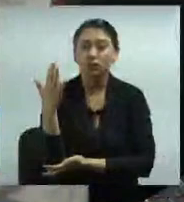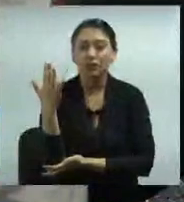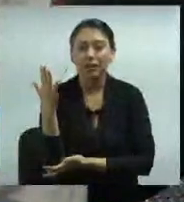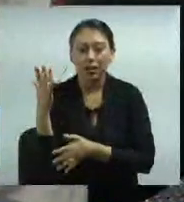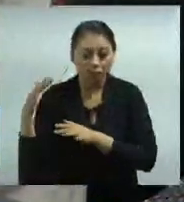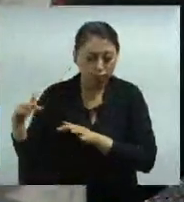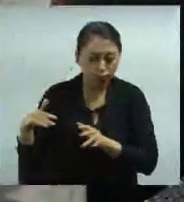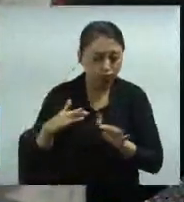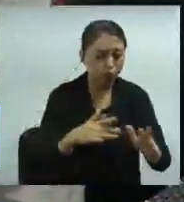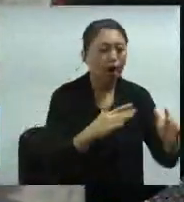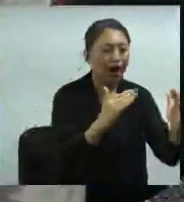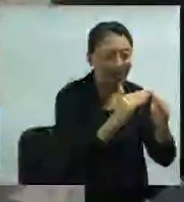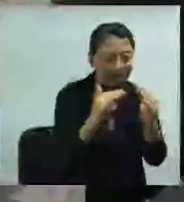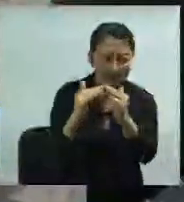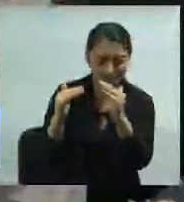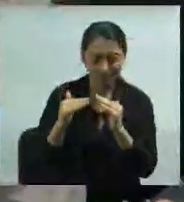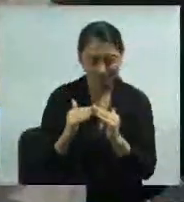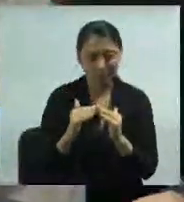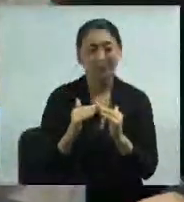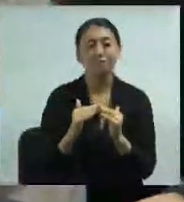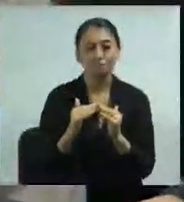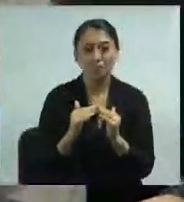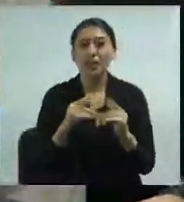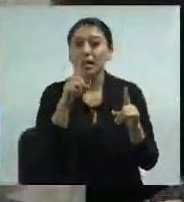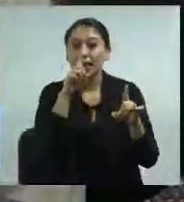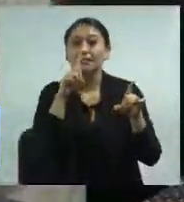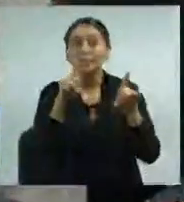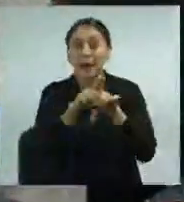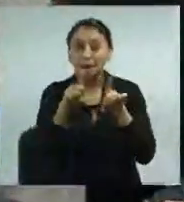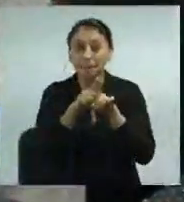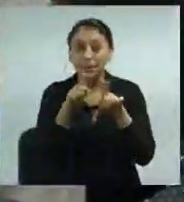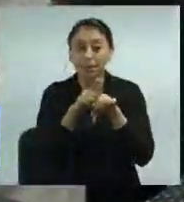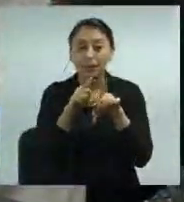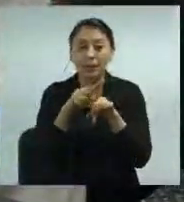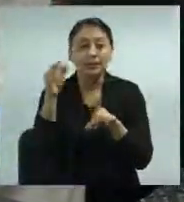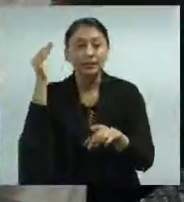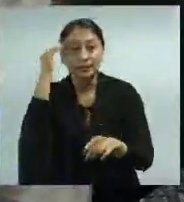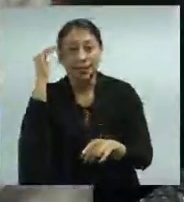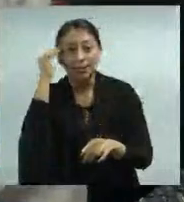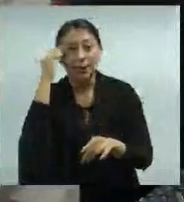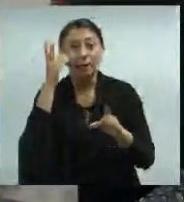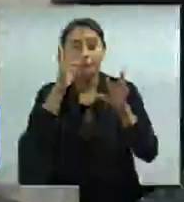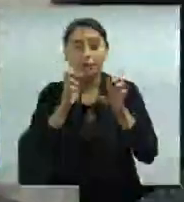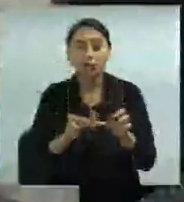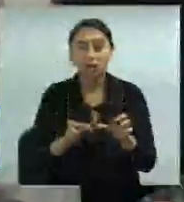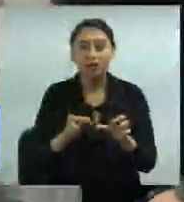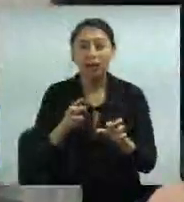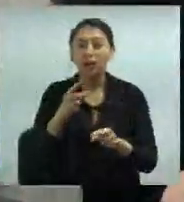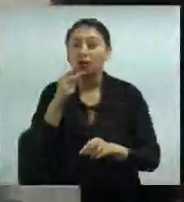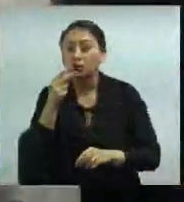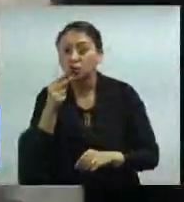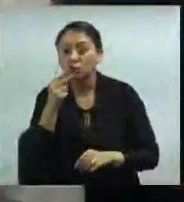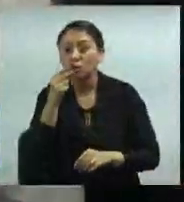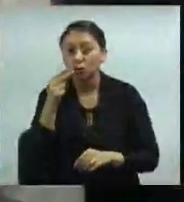Y también tenemos que tener también presente que los que fuman